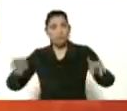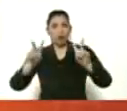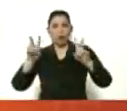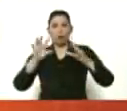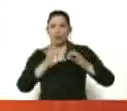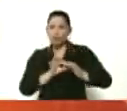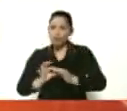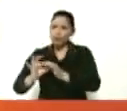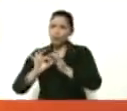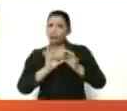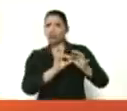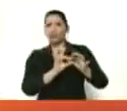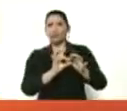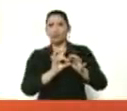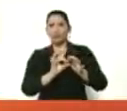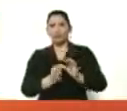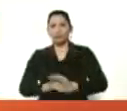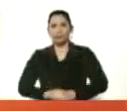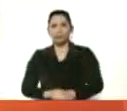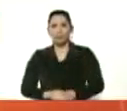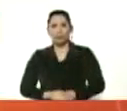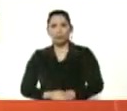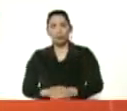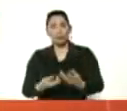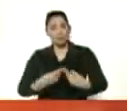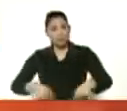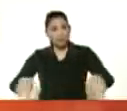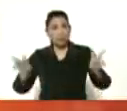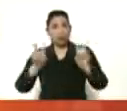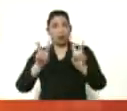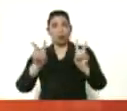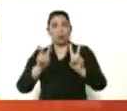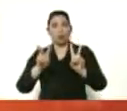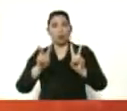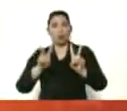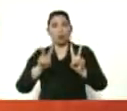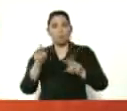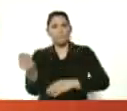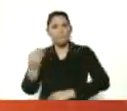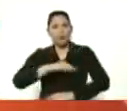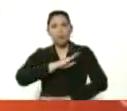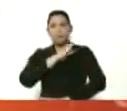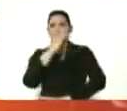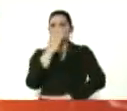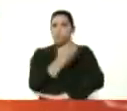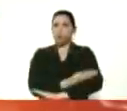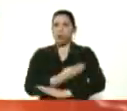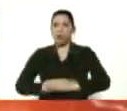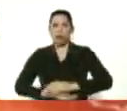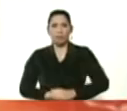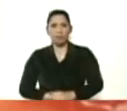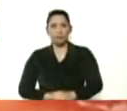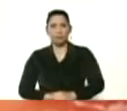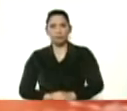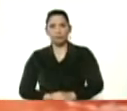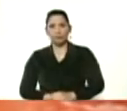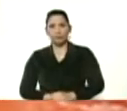unión colectiva, del valor cada vez más fuerte